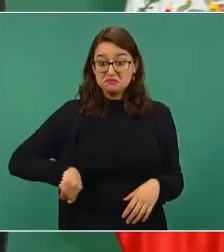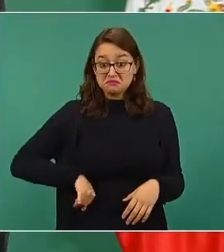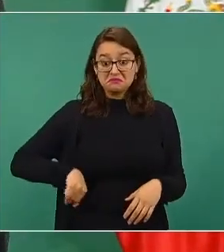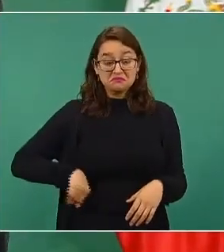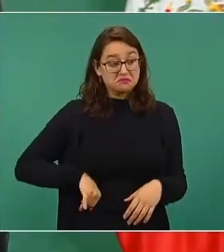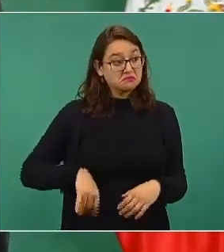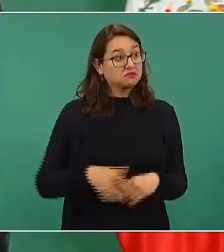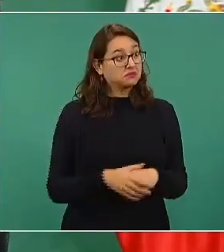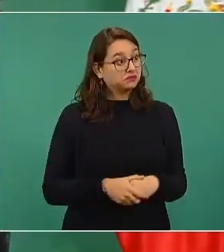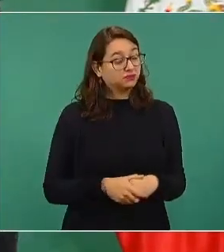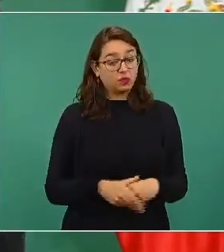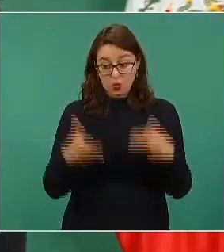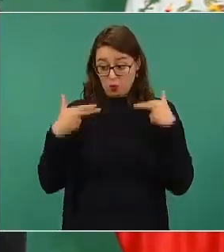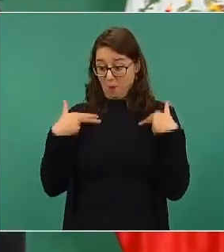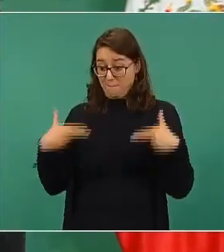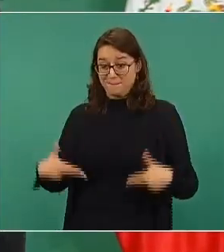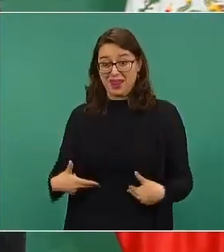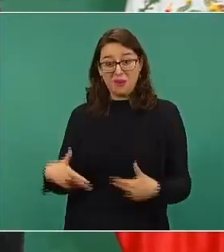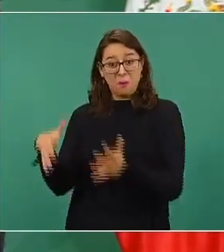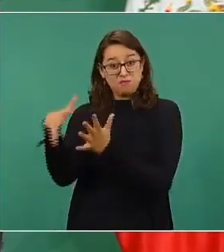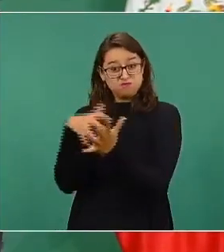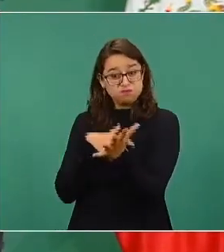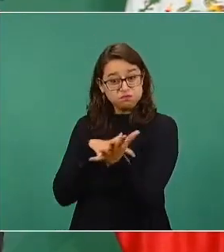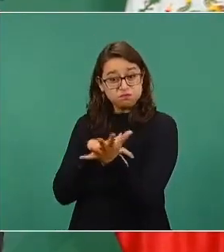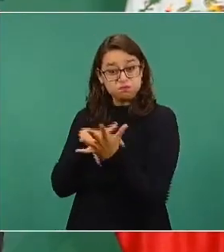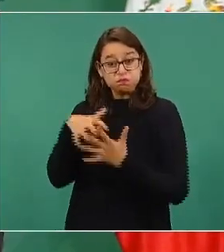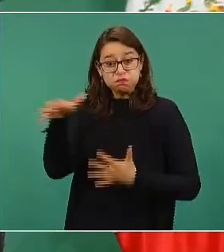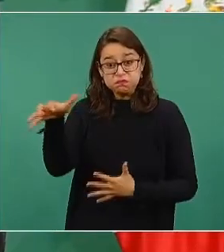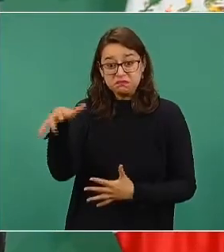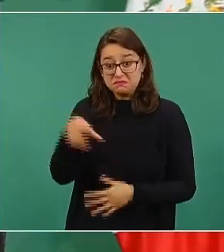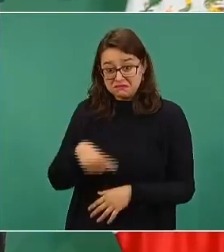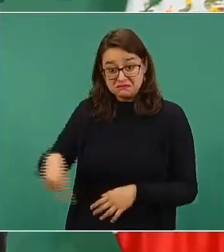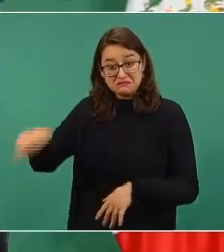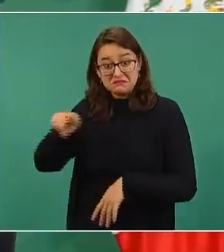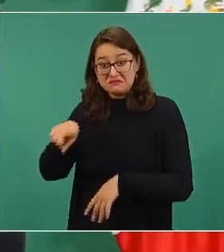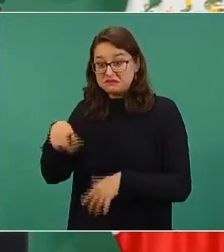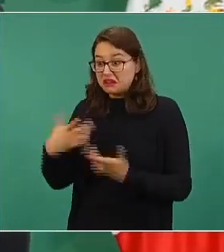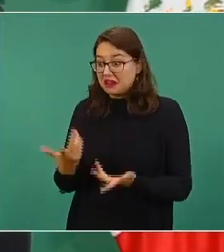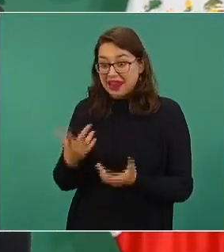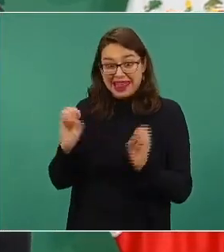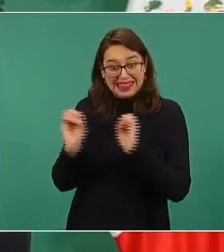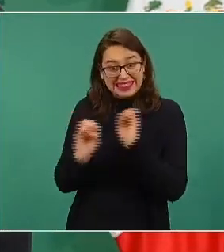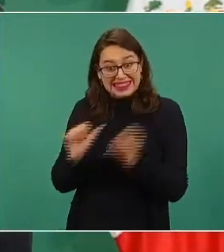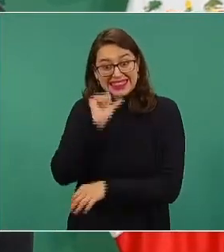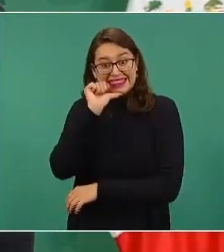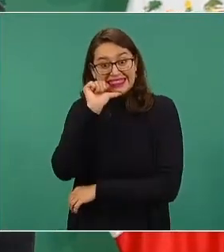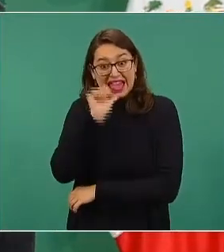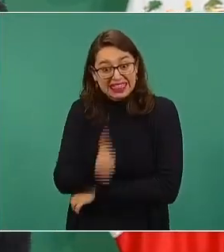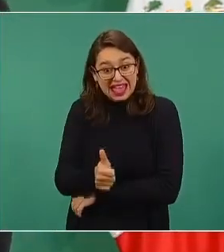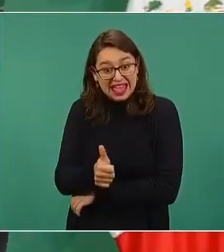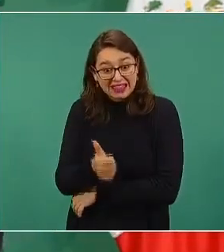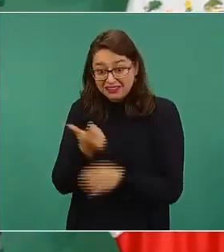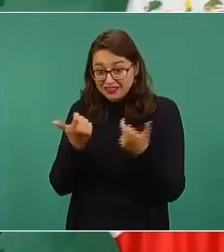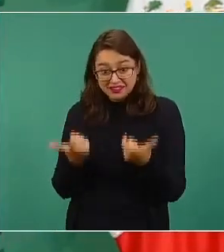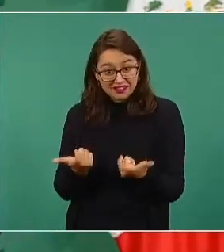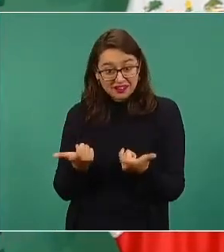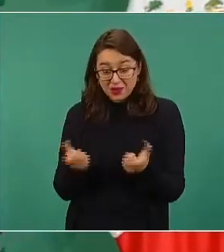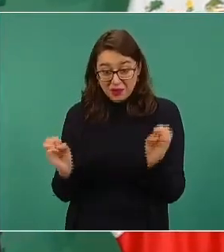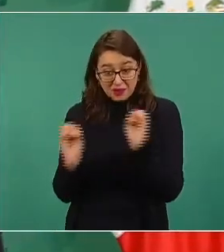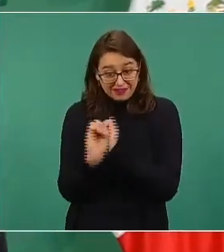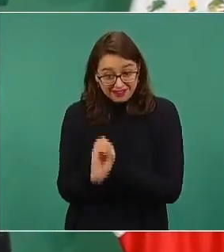hay millones de seres humanos que carecen hasta de lo más indispensable. Así que,